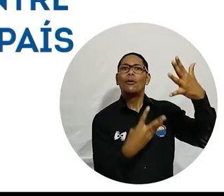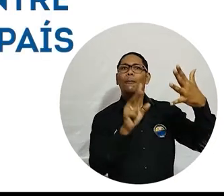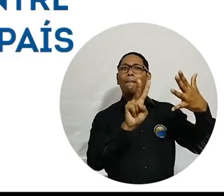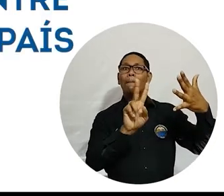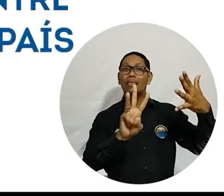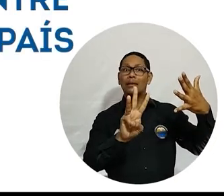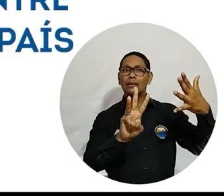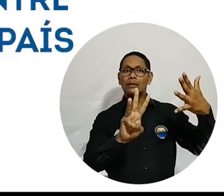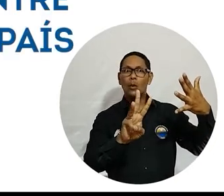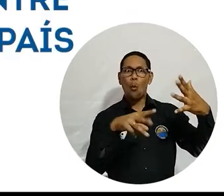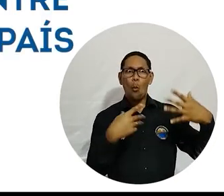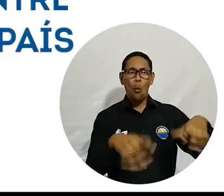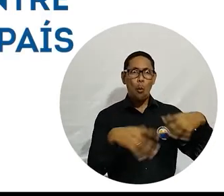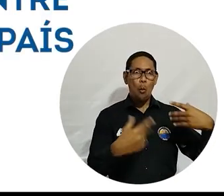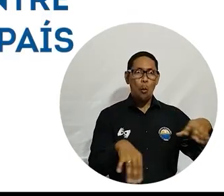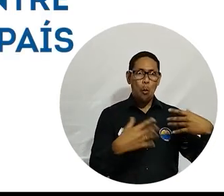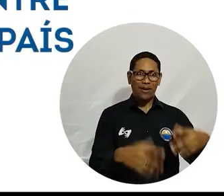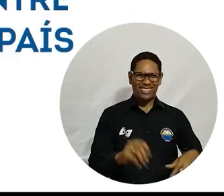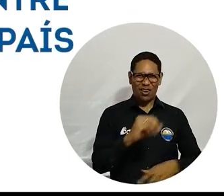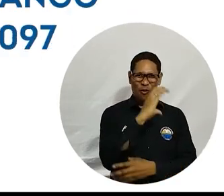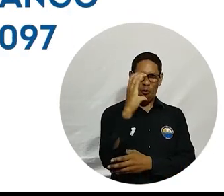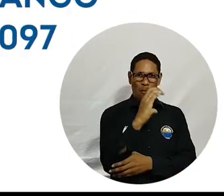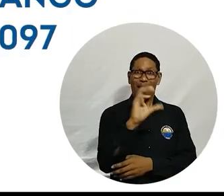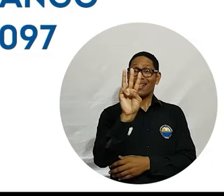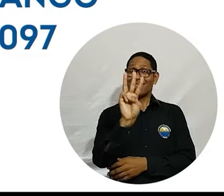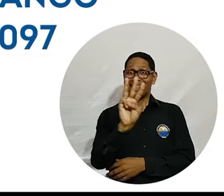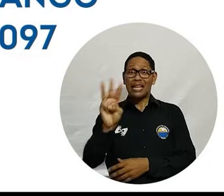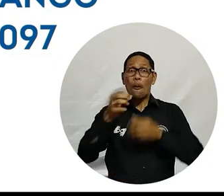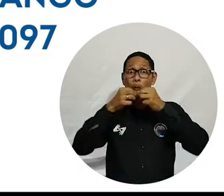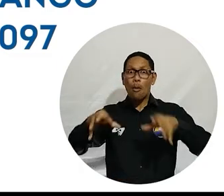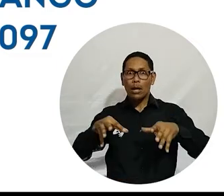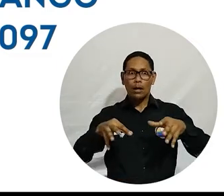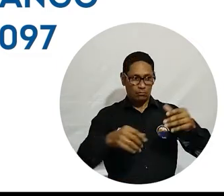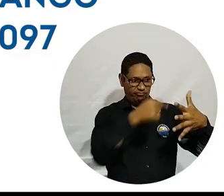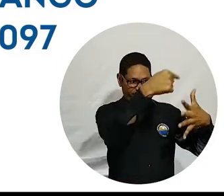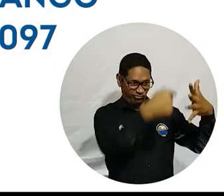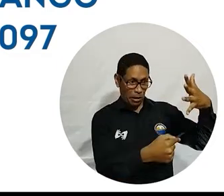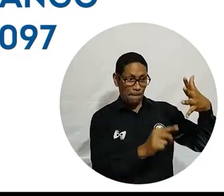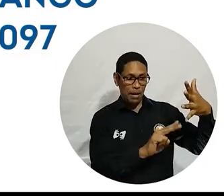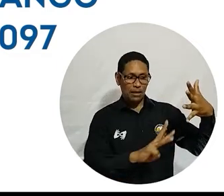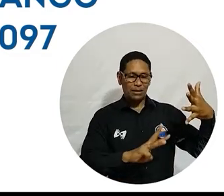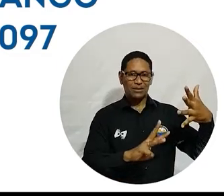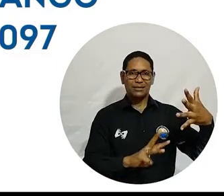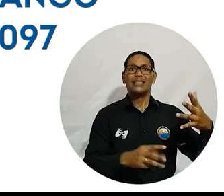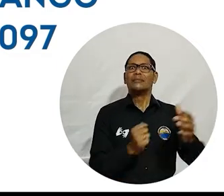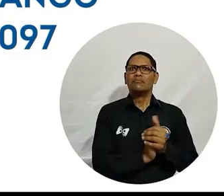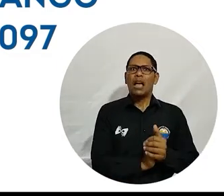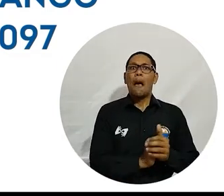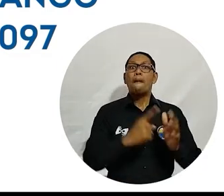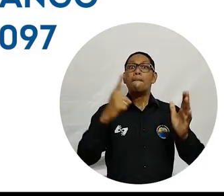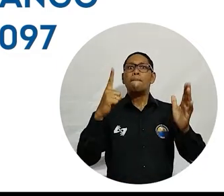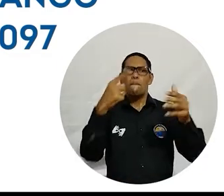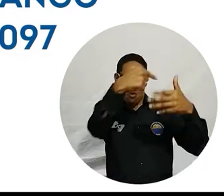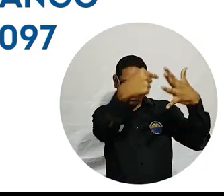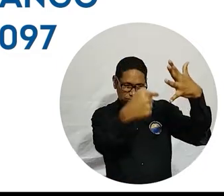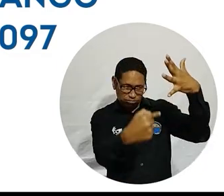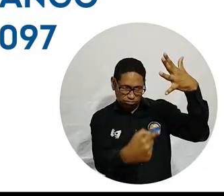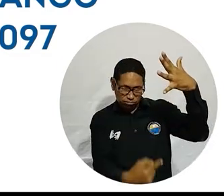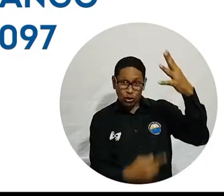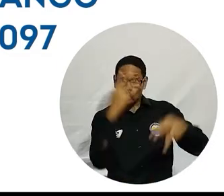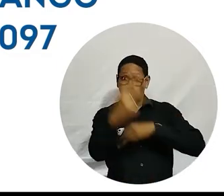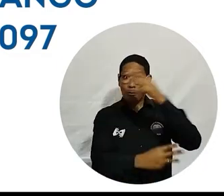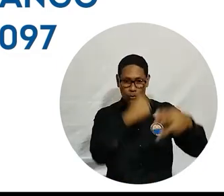colombianas, el noveno lugar entre 33 públicas del país y se ubicó en el rango 1200 a 1400 de